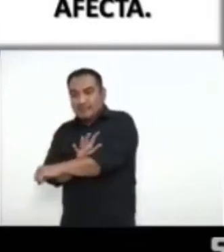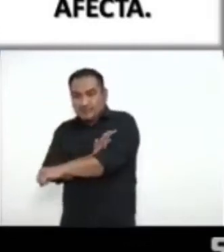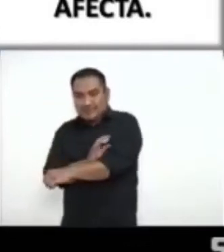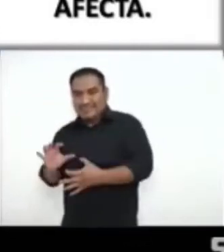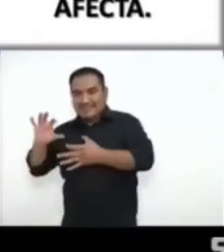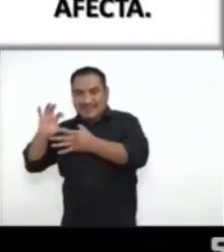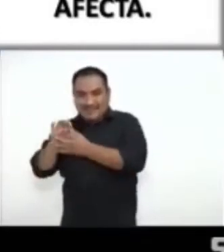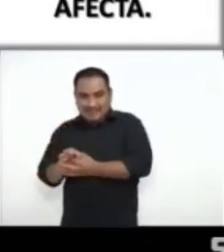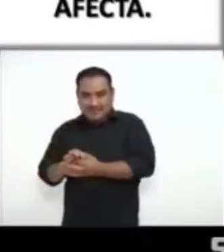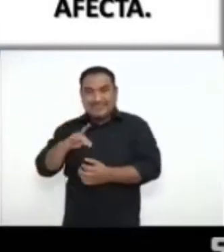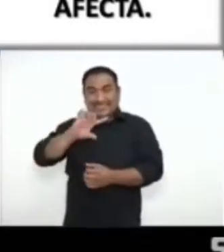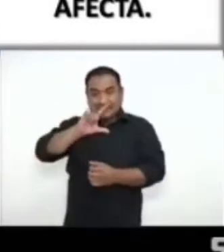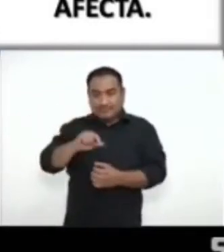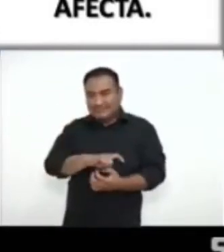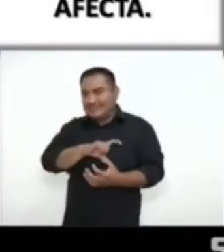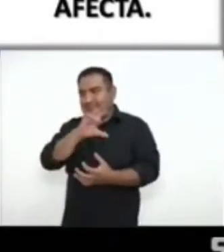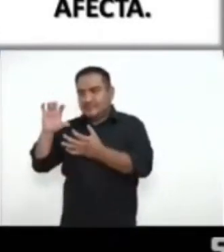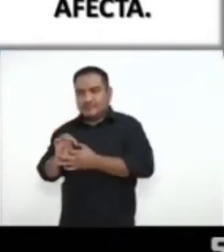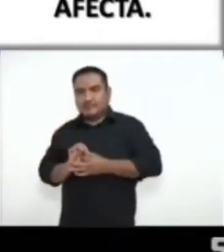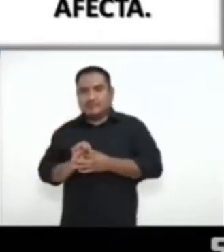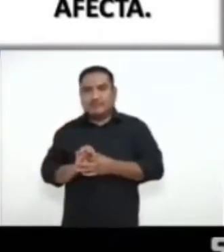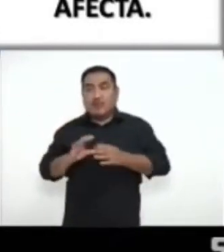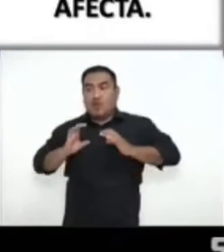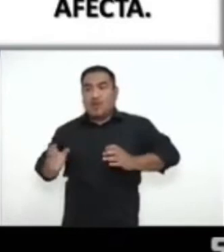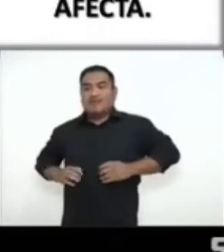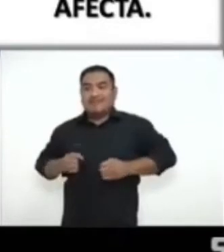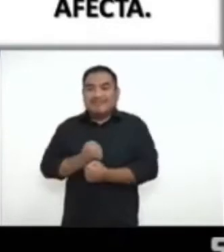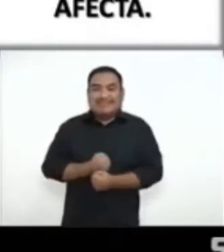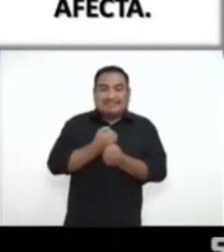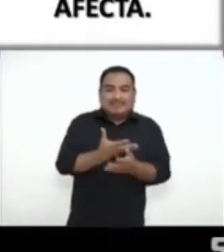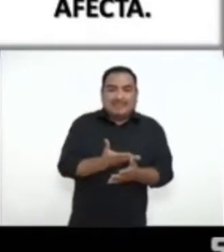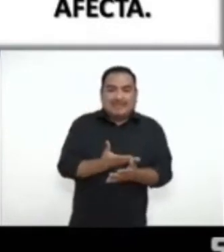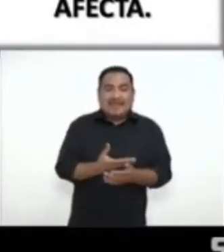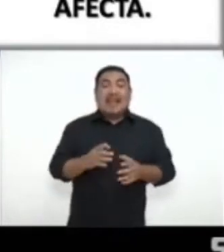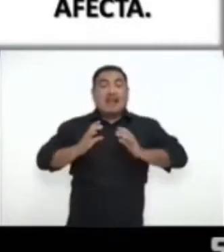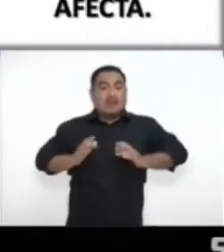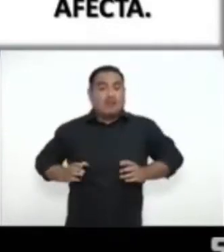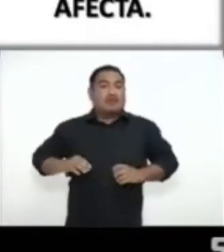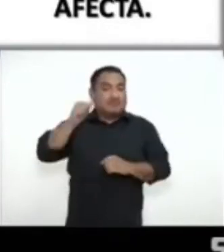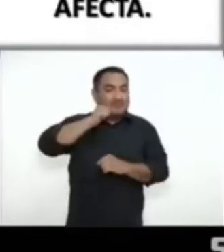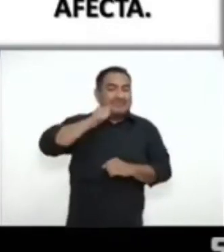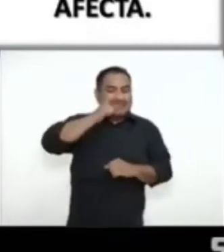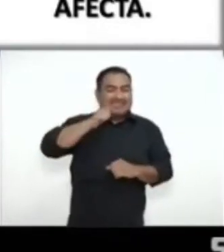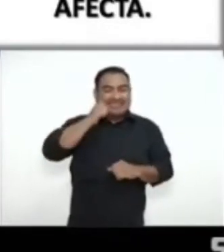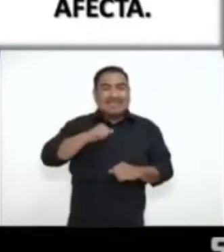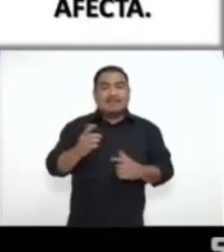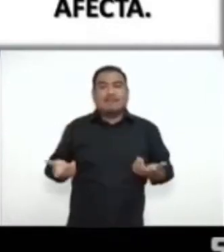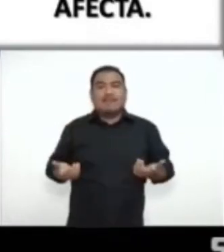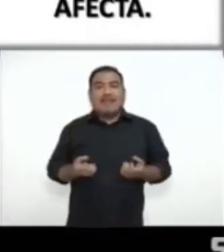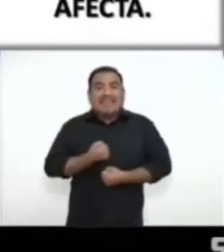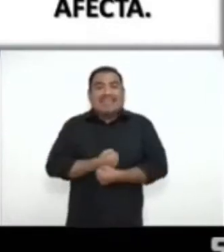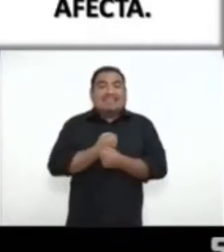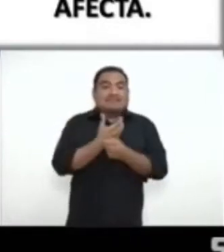esta emoción se va a plasmar en el cuerpo y es el afectado. Y les voy a poner un ejercicio, fíjense